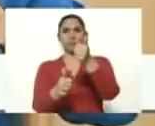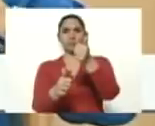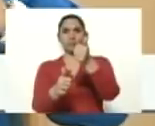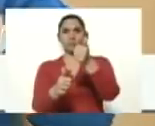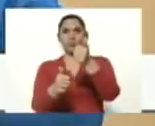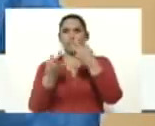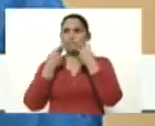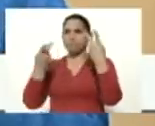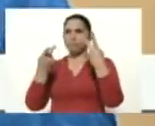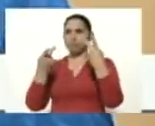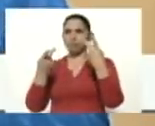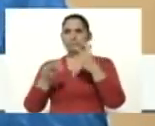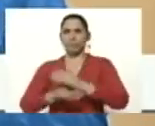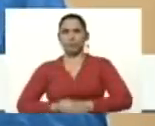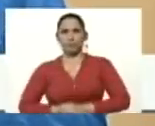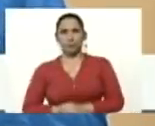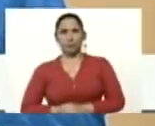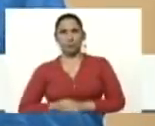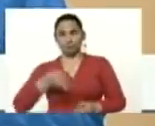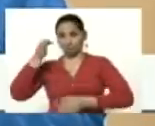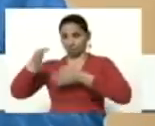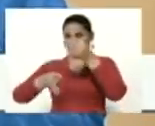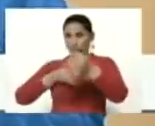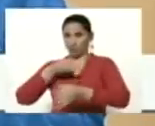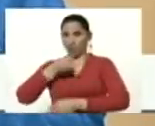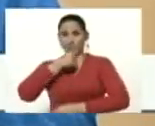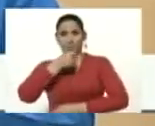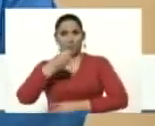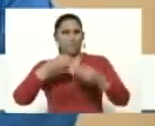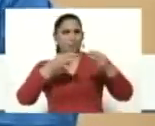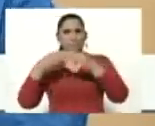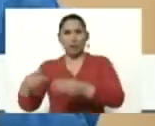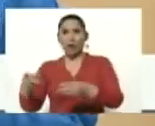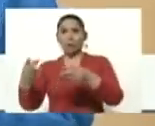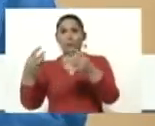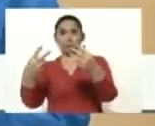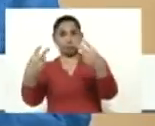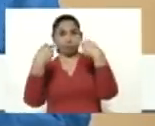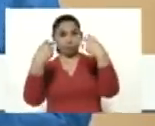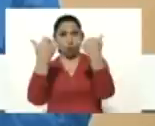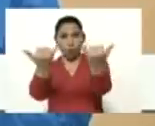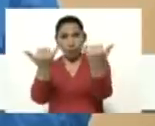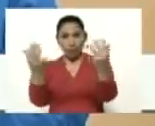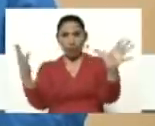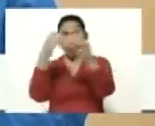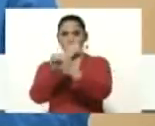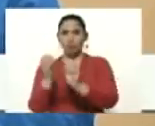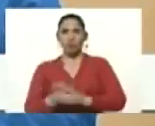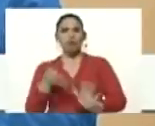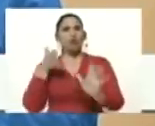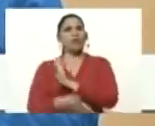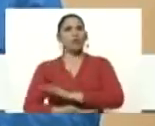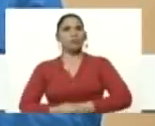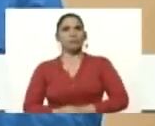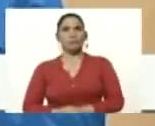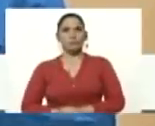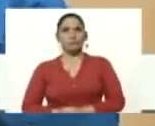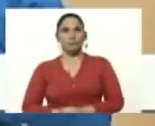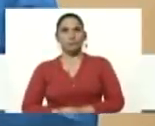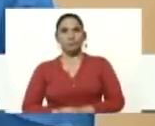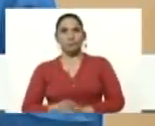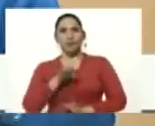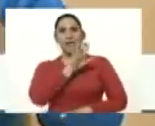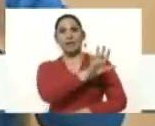dé un briefing a la opinión pública que nos escucha a esta hora de la noche sobre el